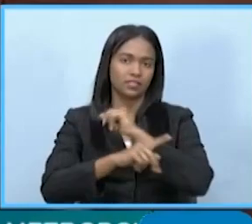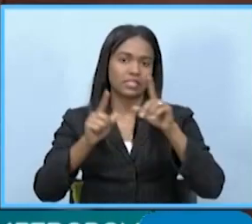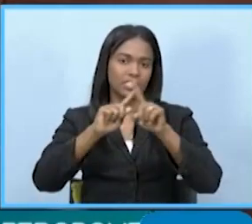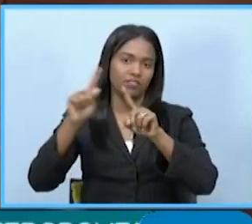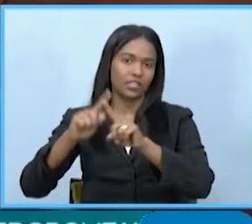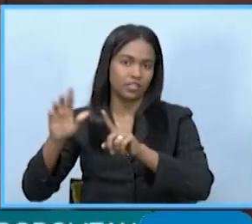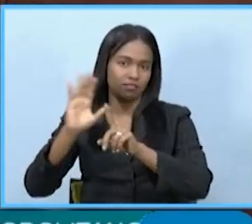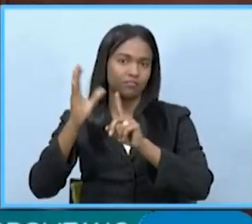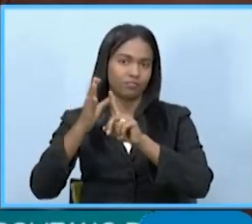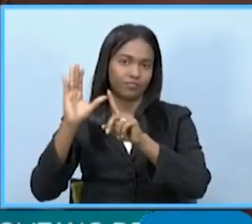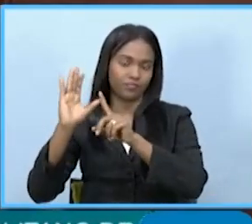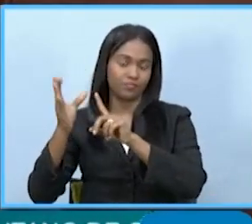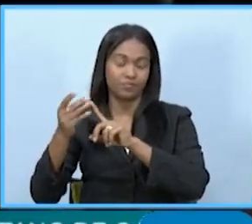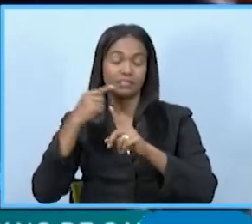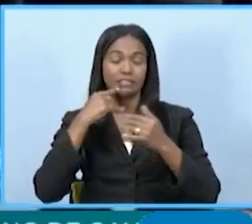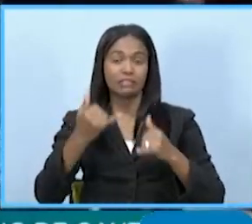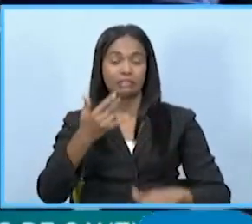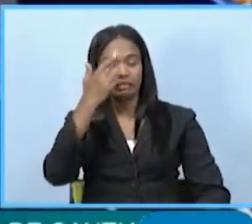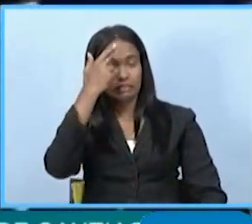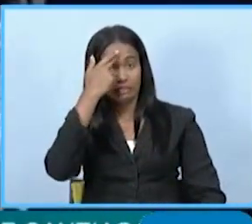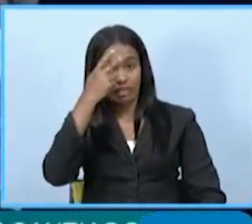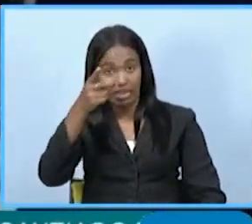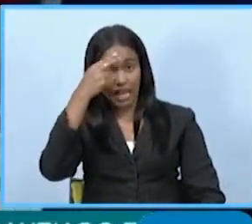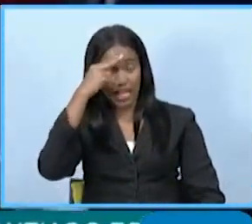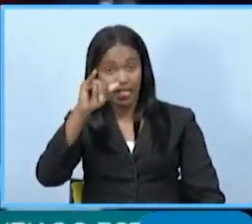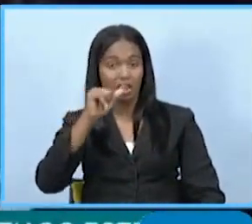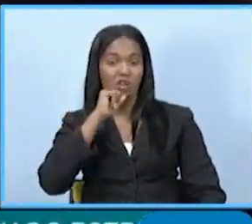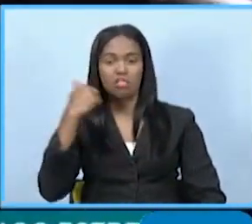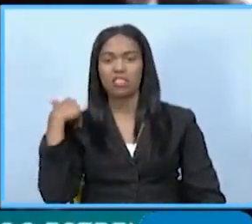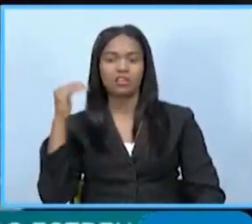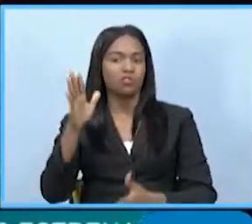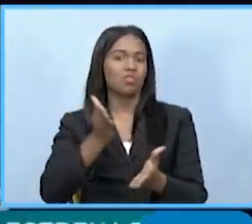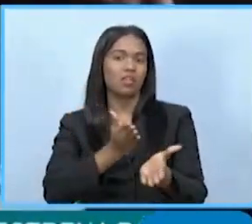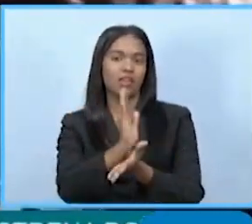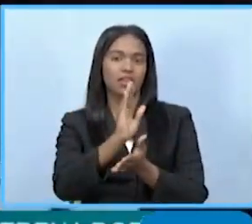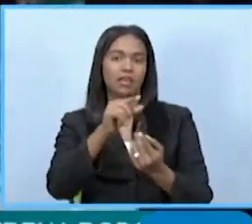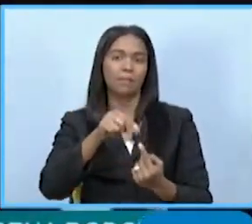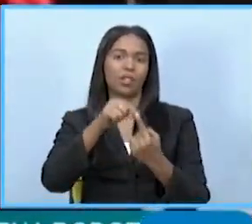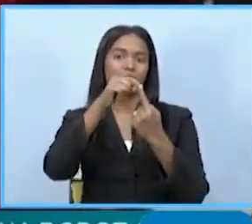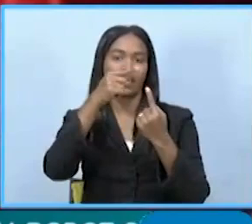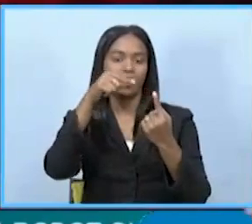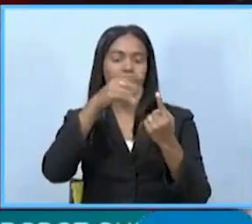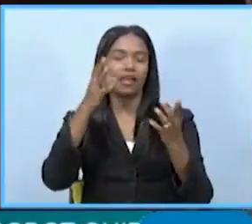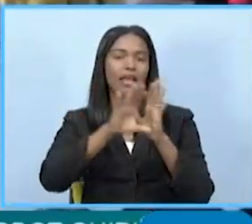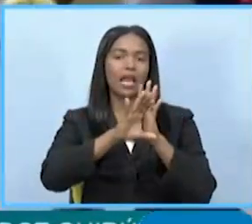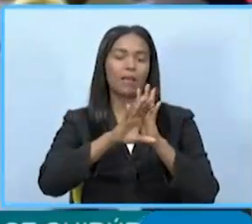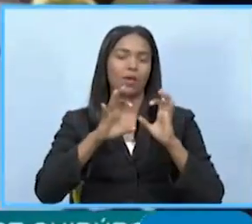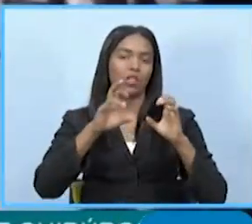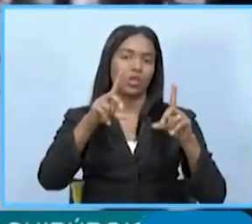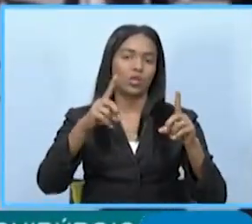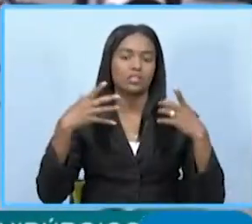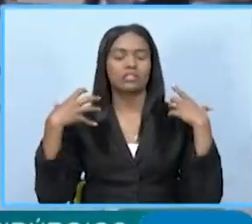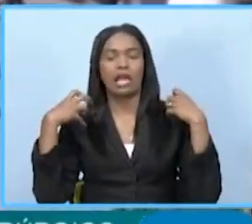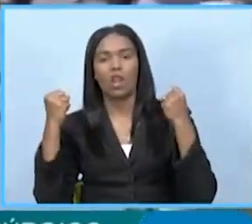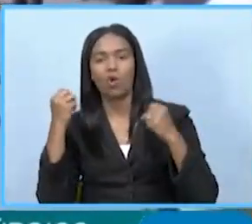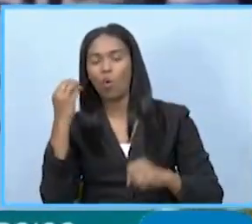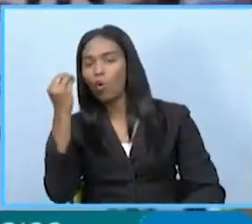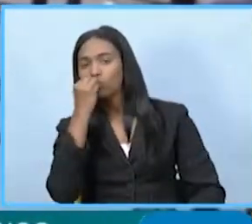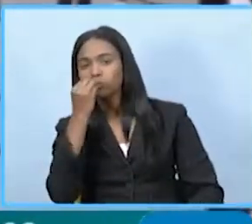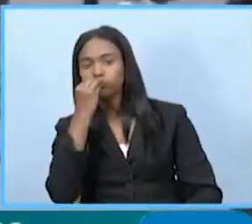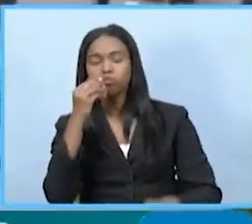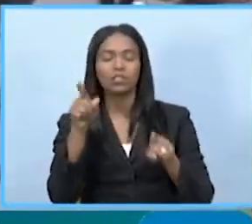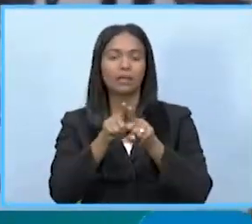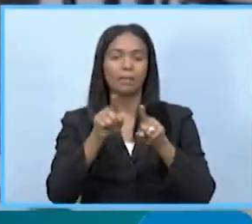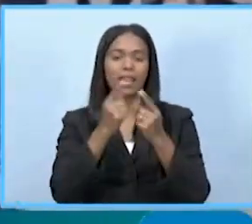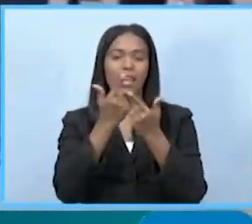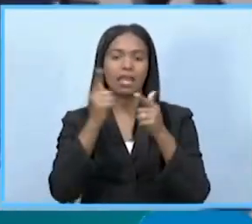la actualidad los haitianos no gozan de los derechos fundamentales como la salud, educación, alimentación, así como